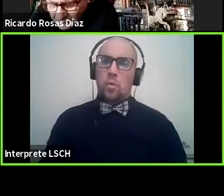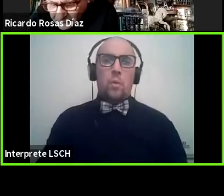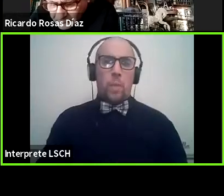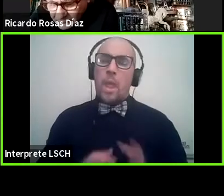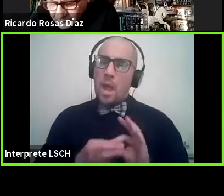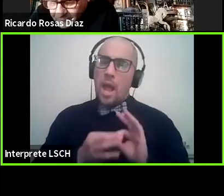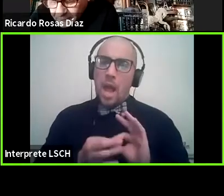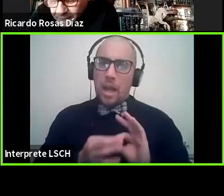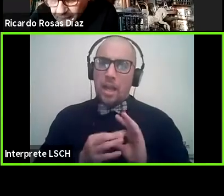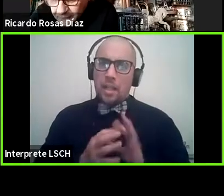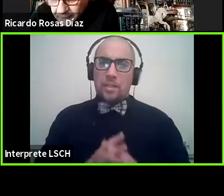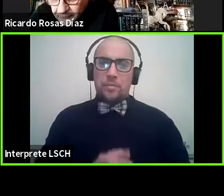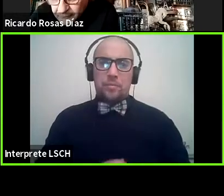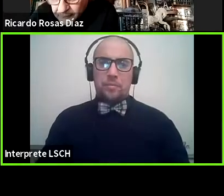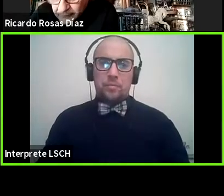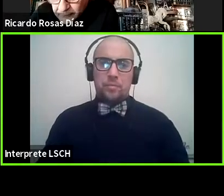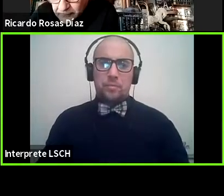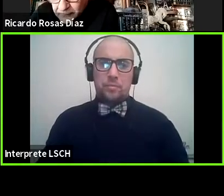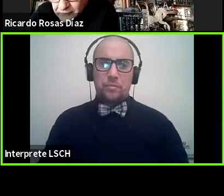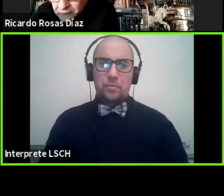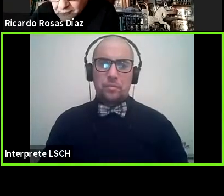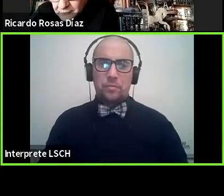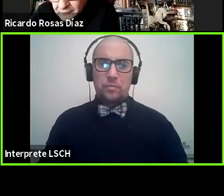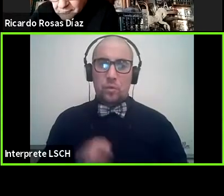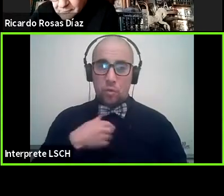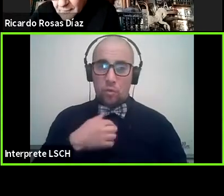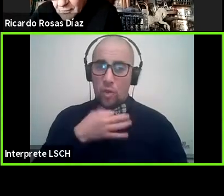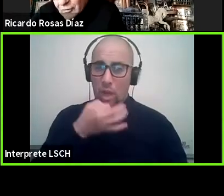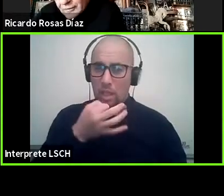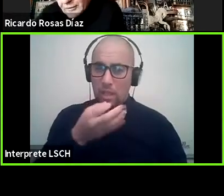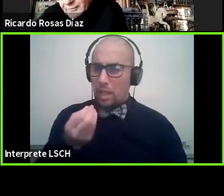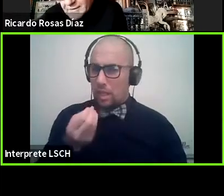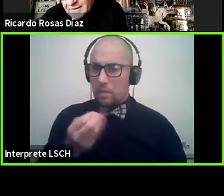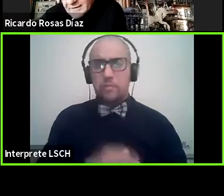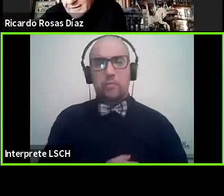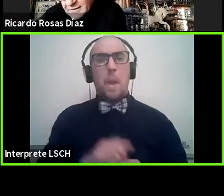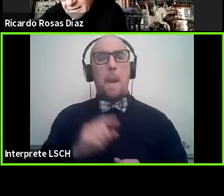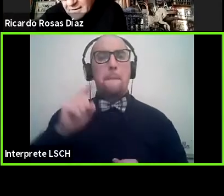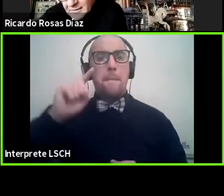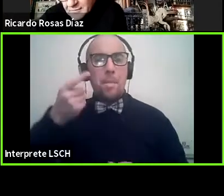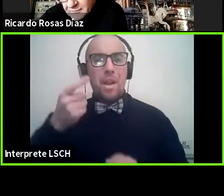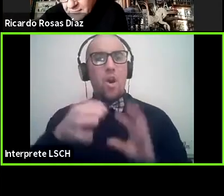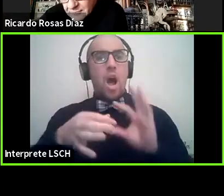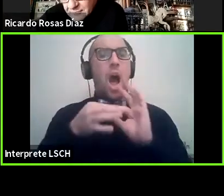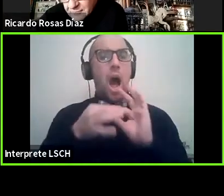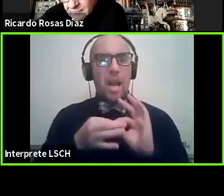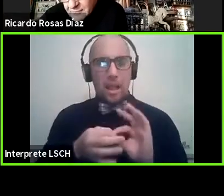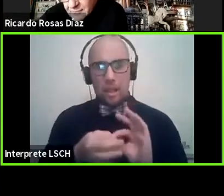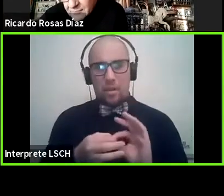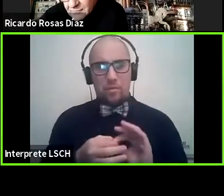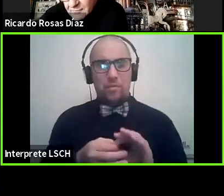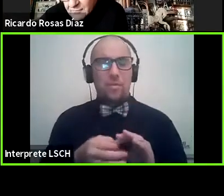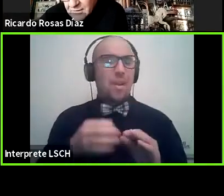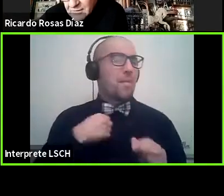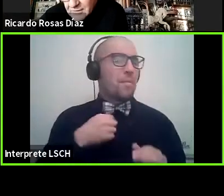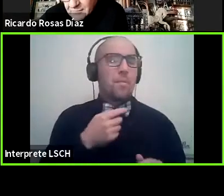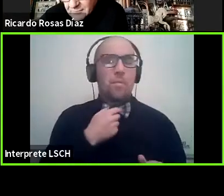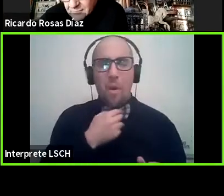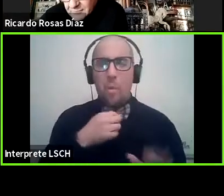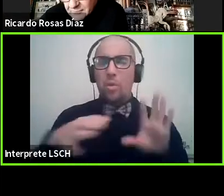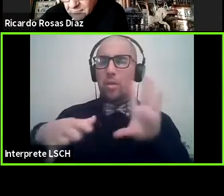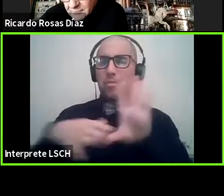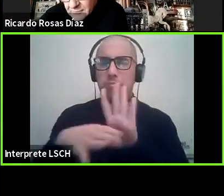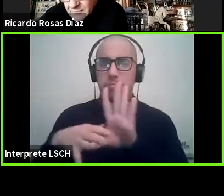como decía Biarly, yo les voy a contar, bueno, primero que nada agradezco esta invitación, para mí es un gusto siempre contar en los temas en los